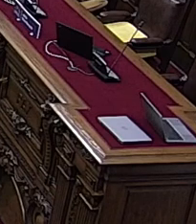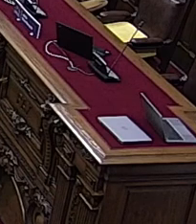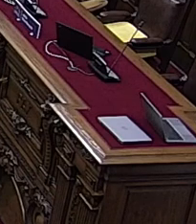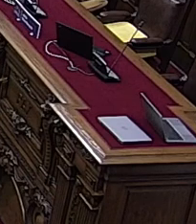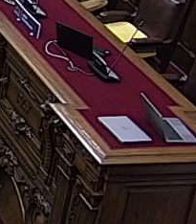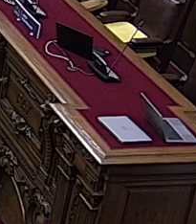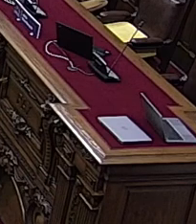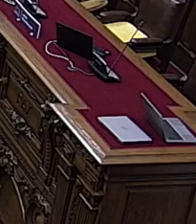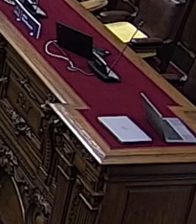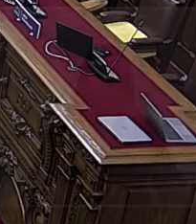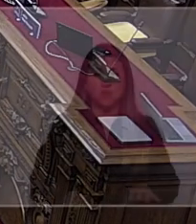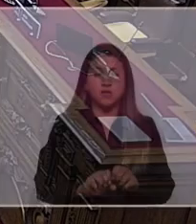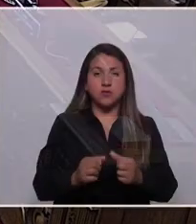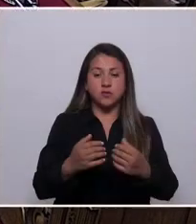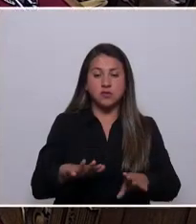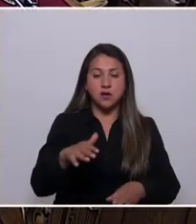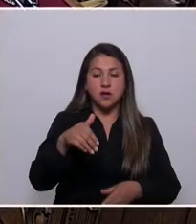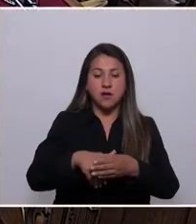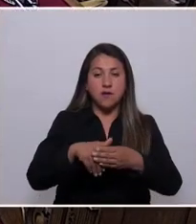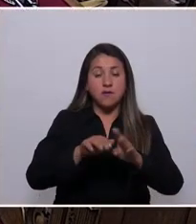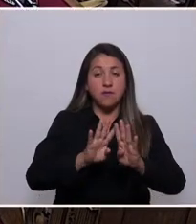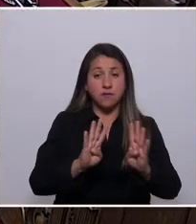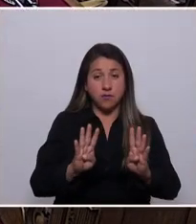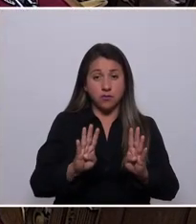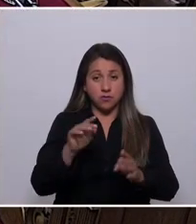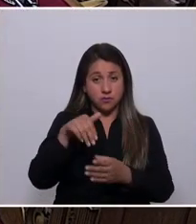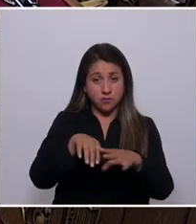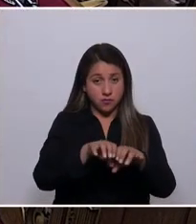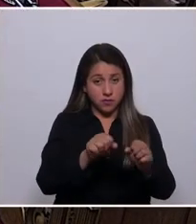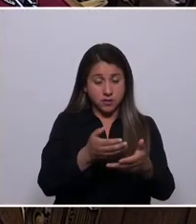Han emitido su voto, señoras y señores convencionales.